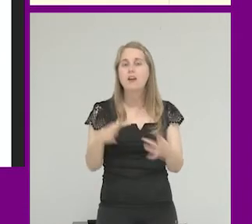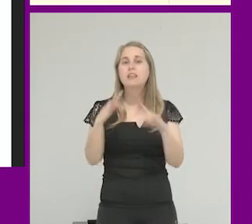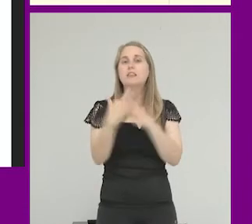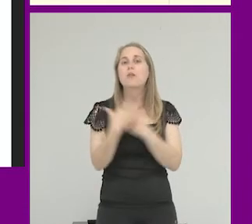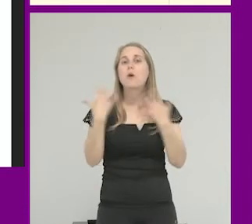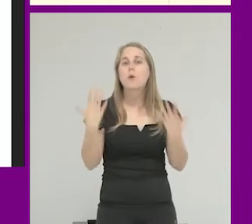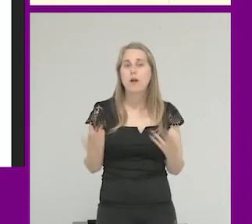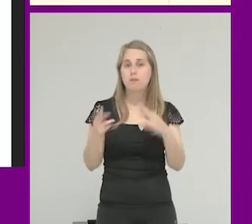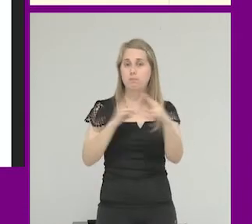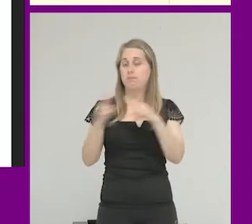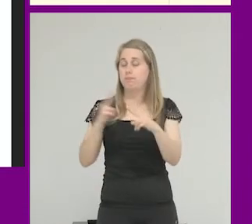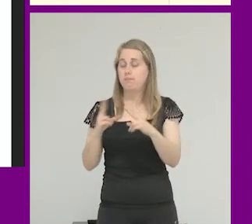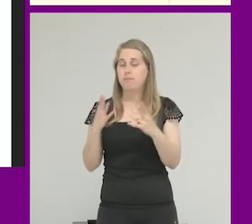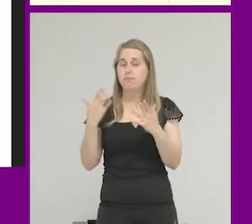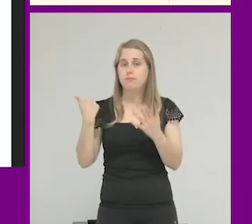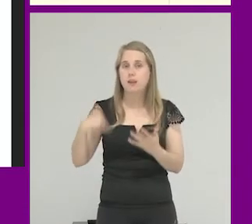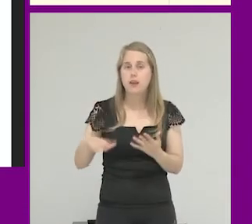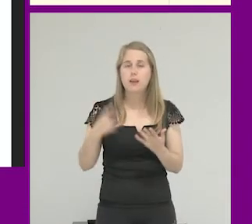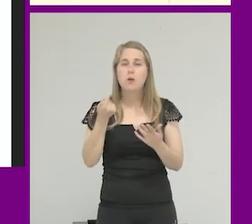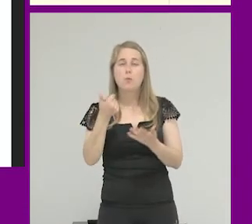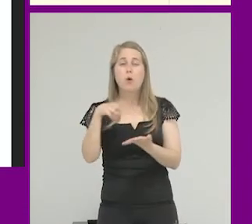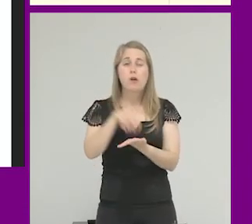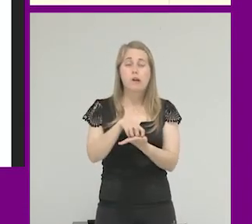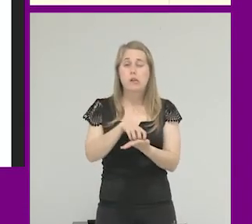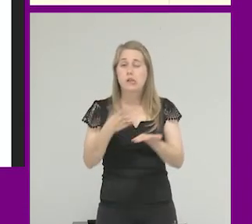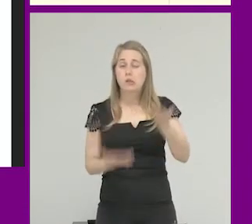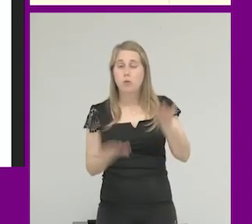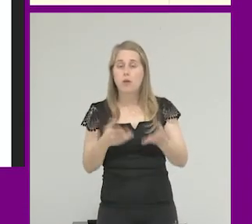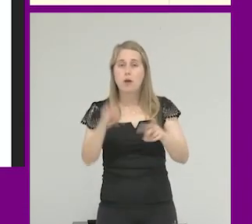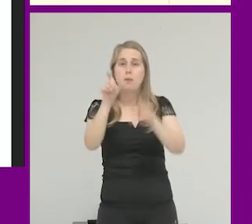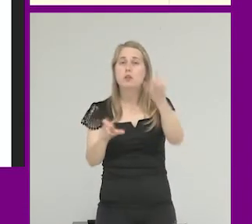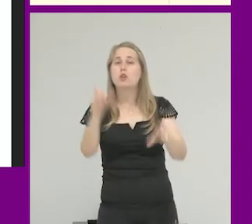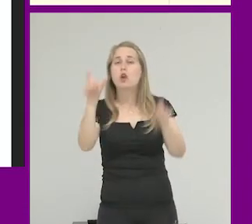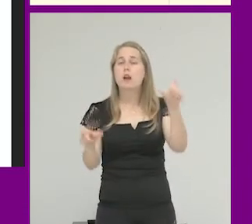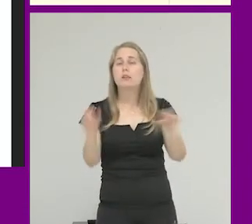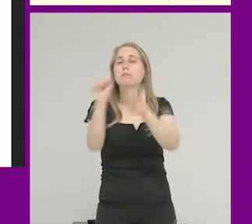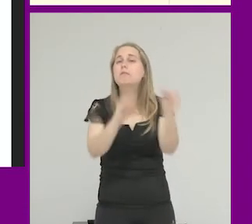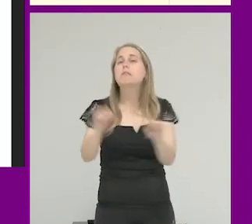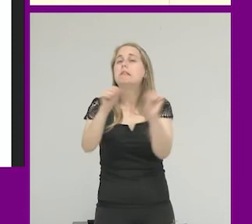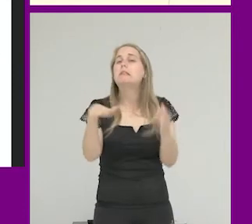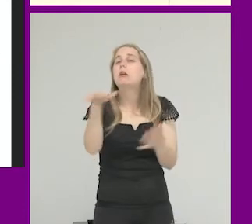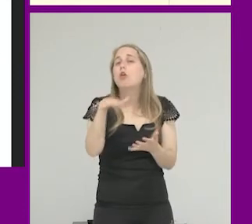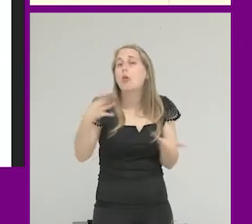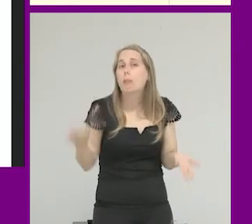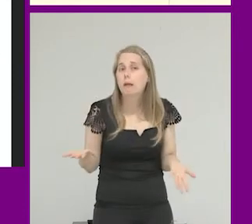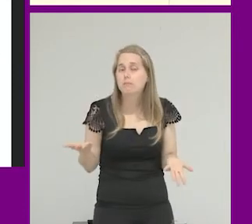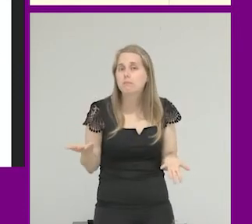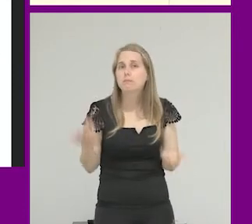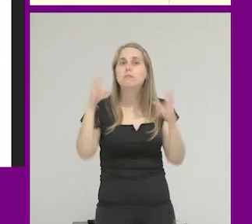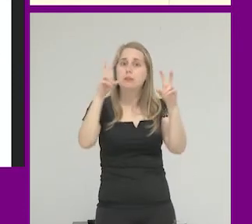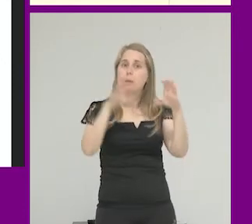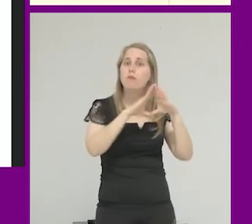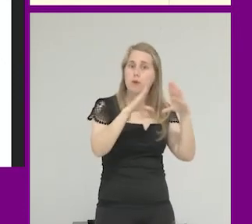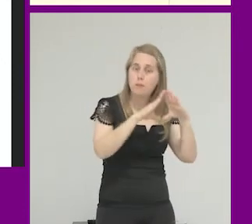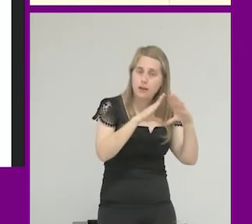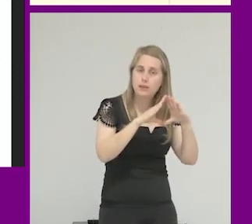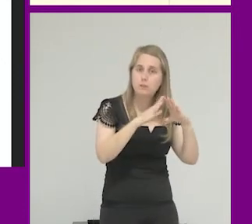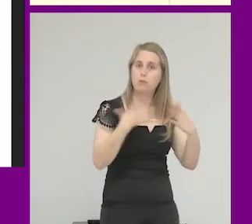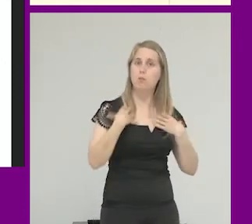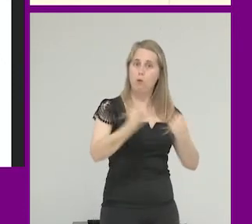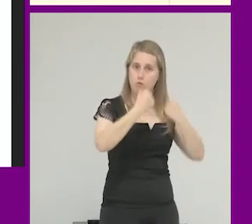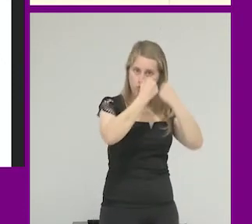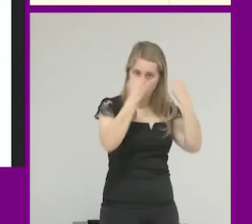da erreakzioa hor dagoela eta kolokan dago jendartearen babesa nun dagoen. Ze bai, egia da, feminismoarekin daukagula indar